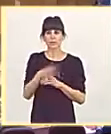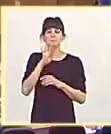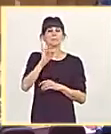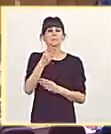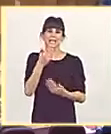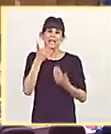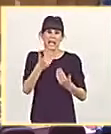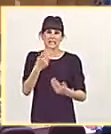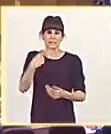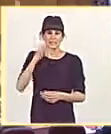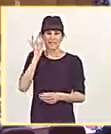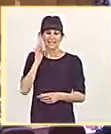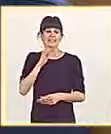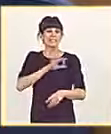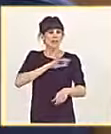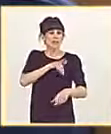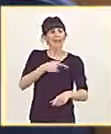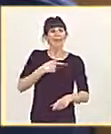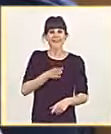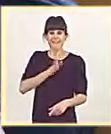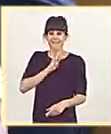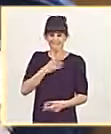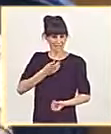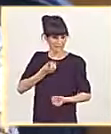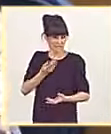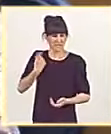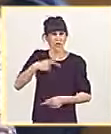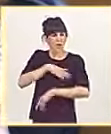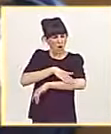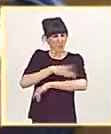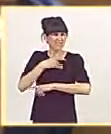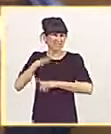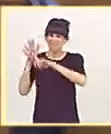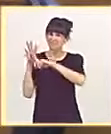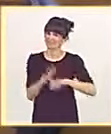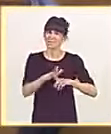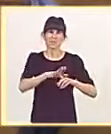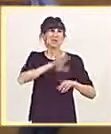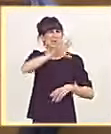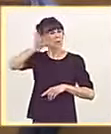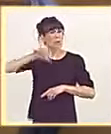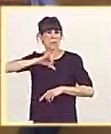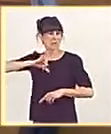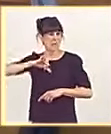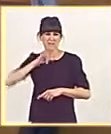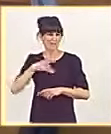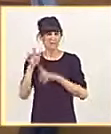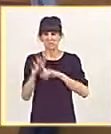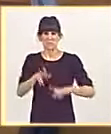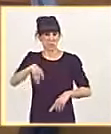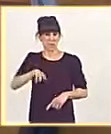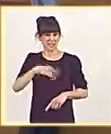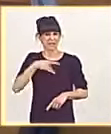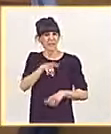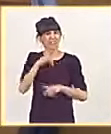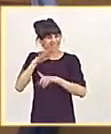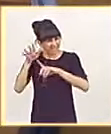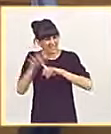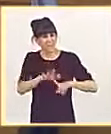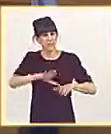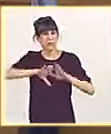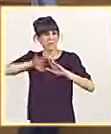Sí, muchas gracias, presidenta. Señoría, como he señalado anteriormente, este Gobierno no discrimina a ninguna comunidad autónoma, pero sugerir que en particular se discrimina a